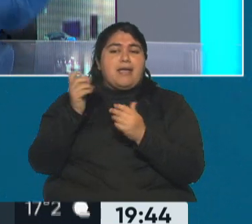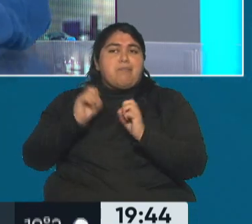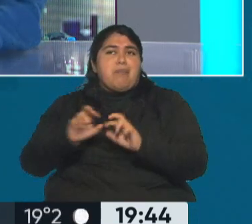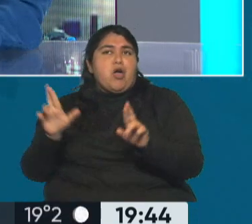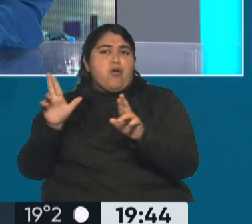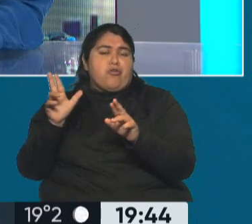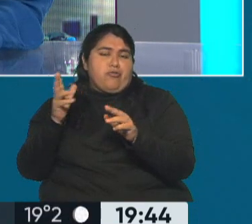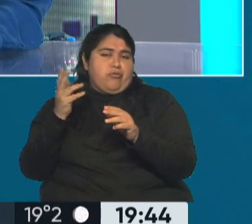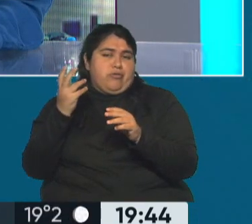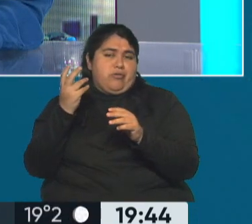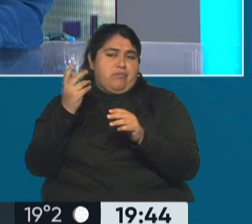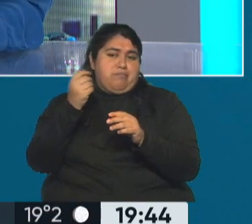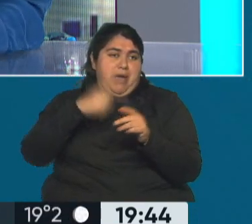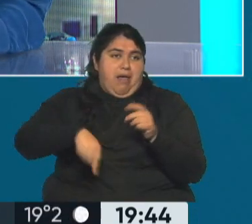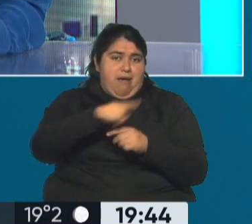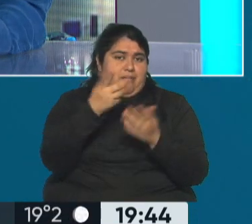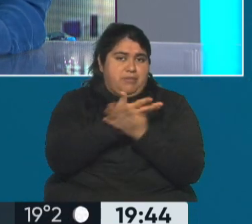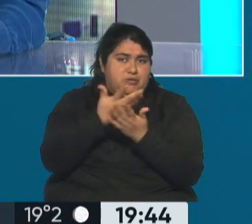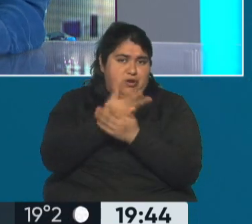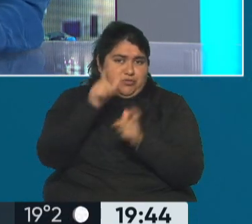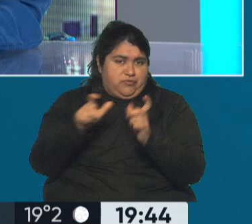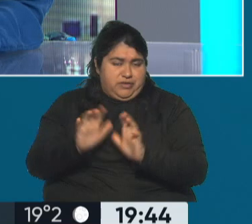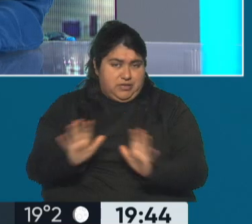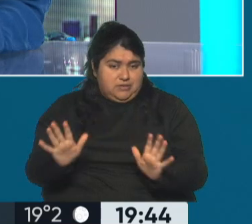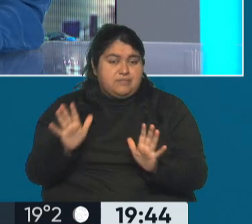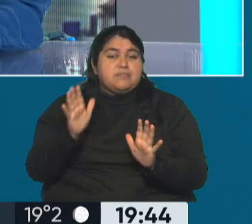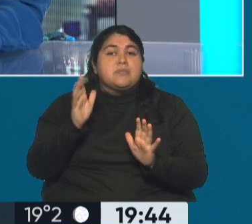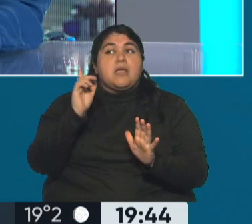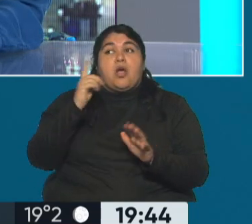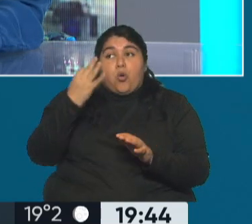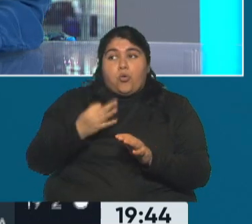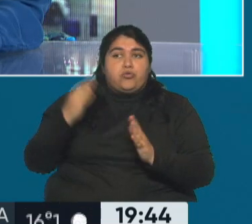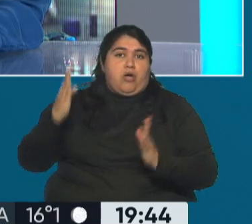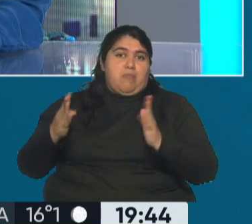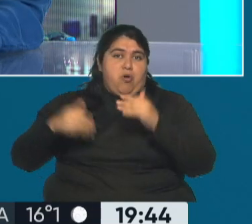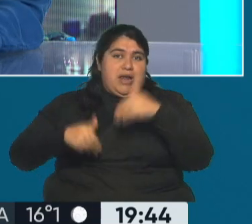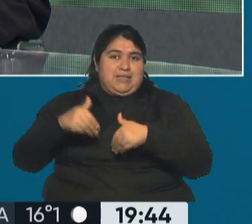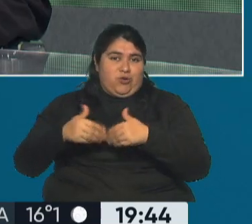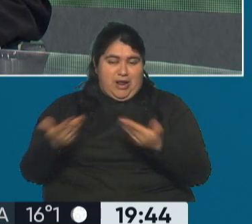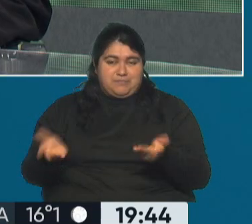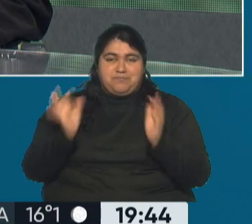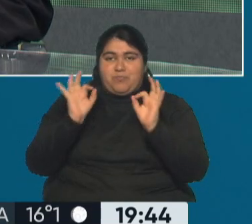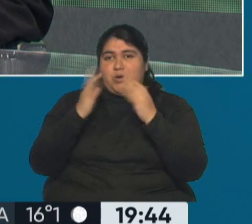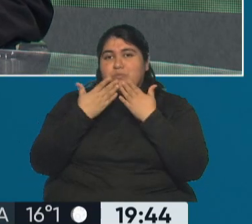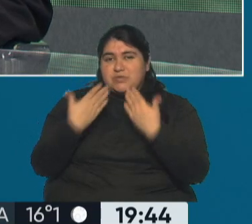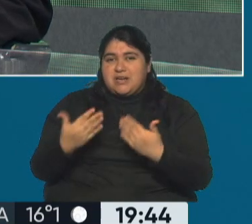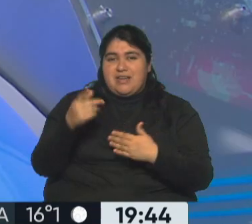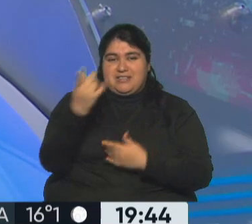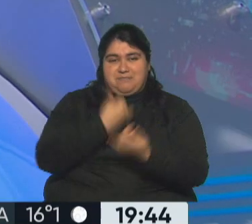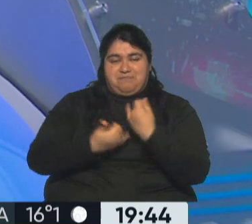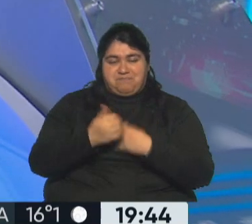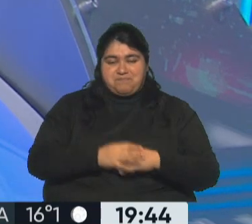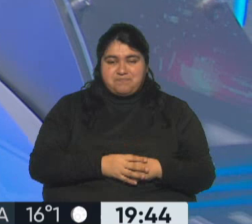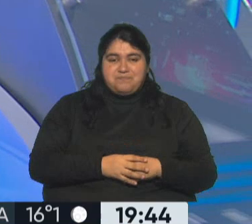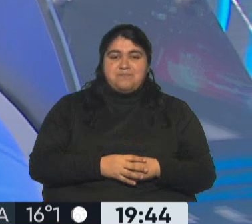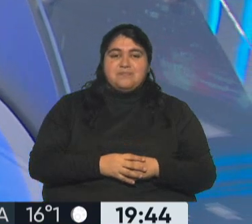poder adquisitivo para las y los trabajadores en un contexto además electoral muy complejo. Bien, Julia, muchísimas gracias por estos minutos con la televisión